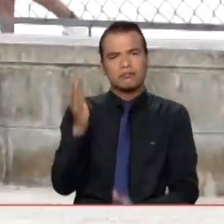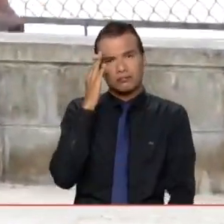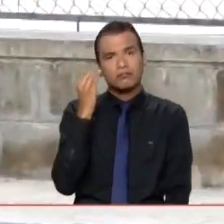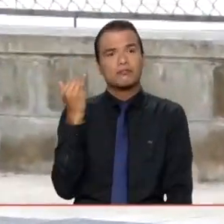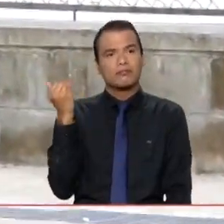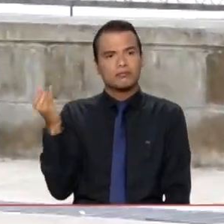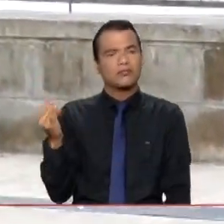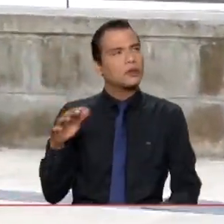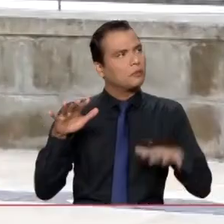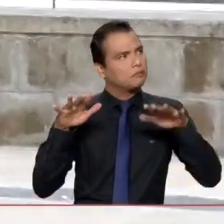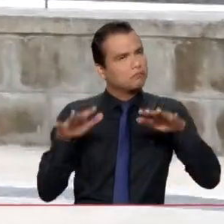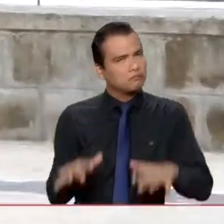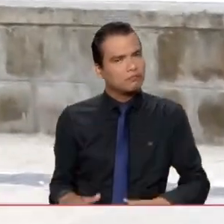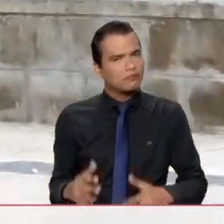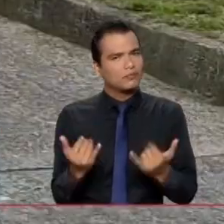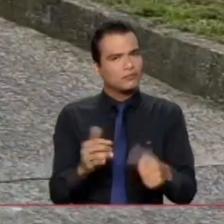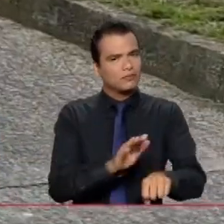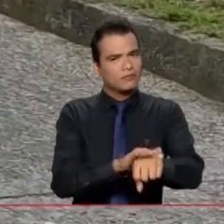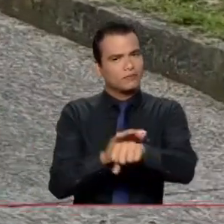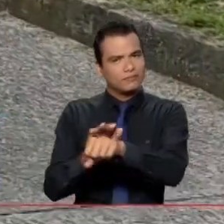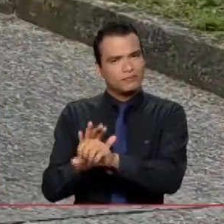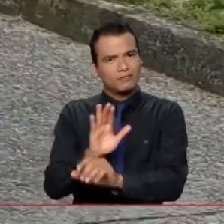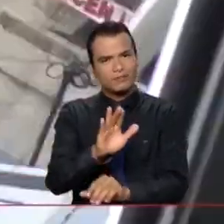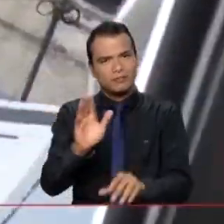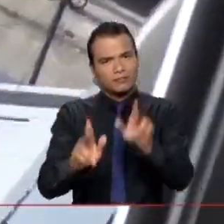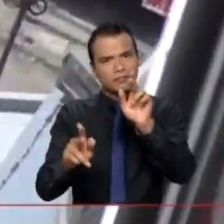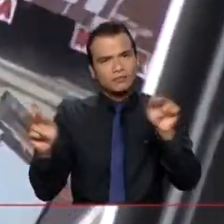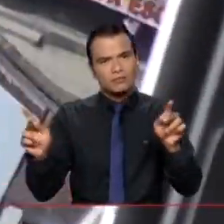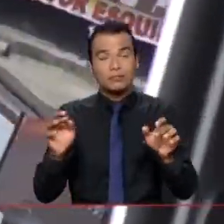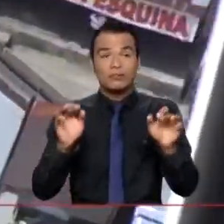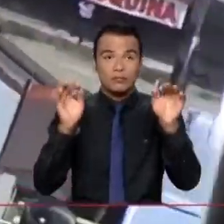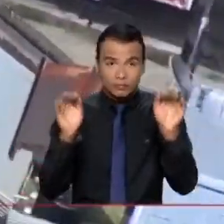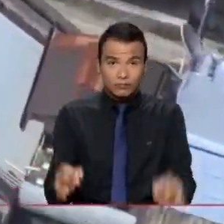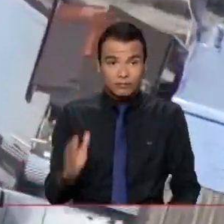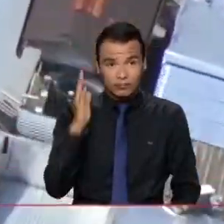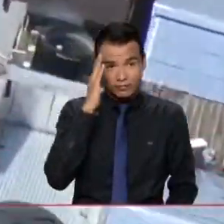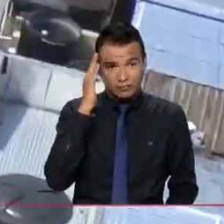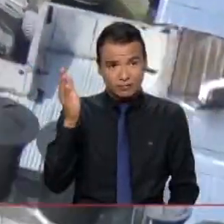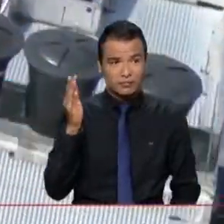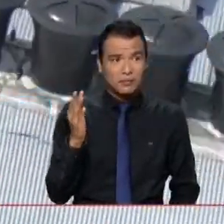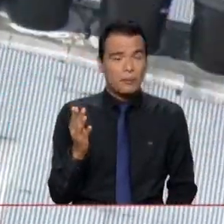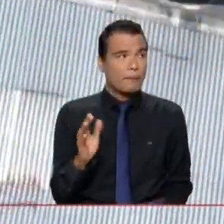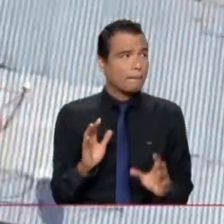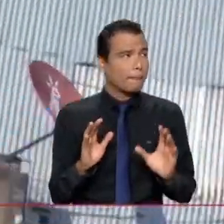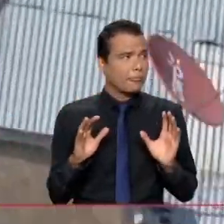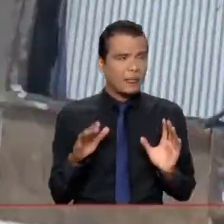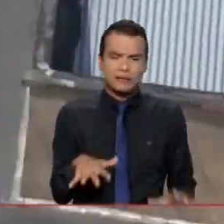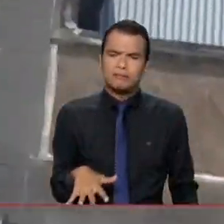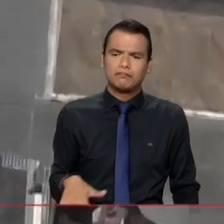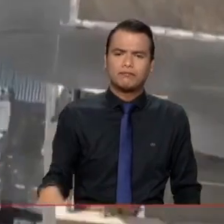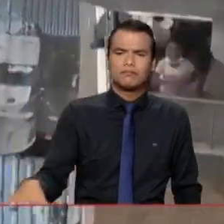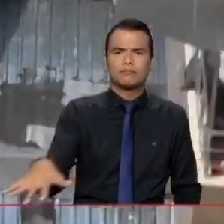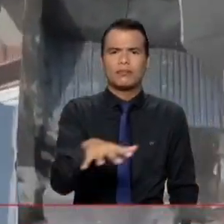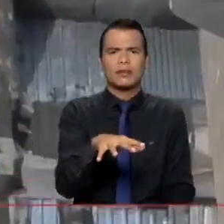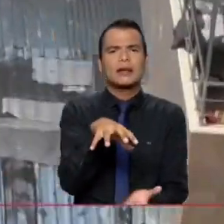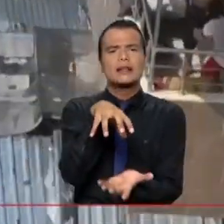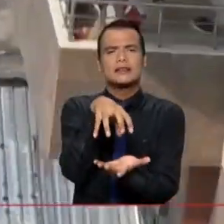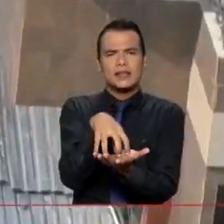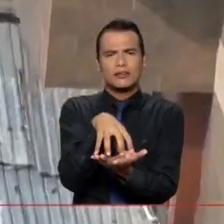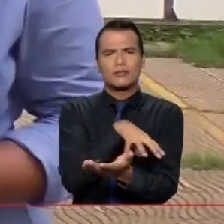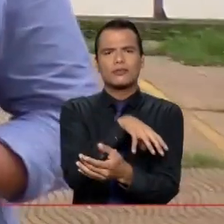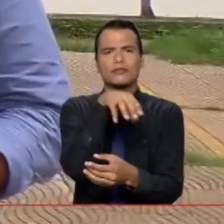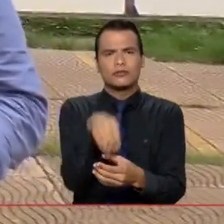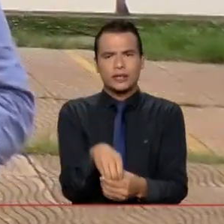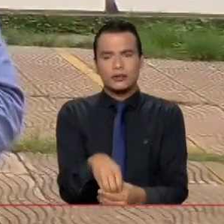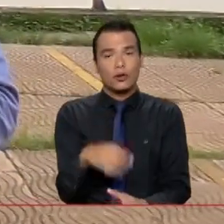pero es el llamado a decirle a la gente, aunque aclaremos de que solamente es por la zona céntrica en donde opera este